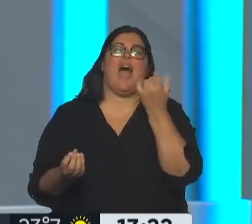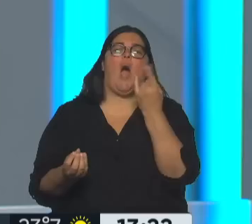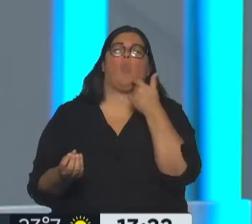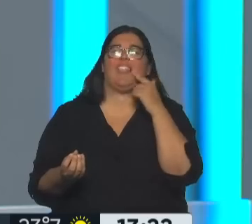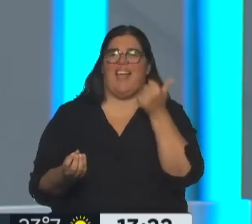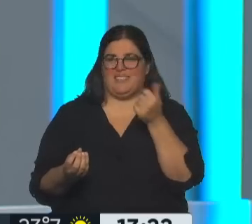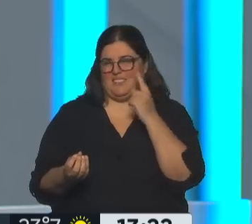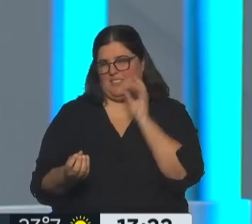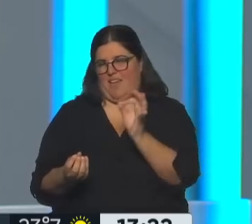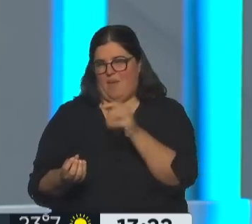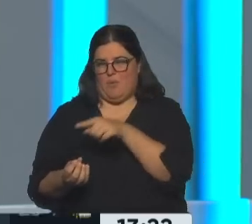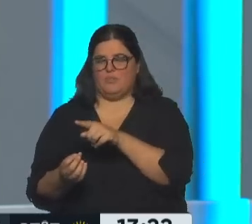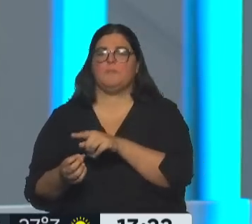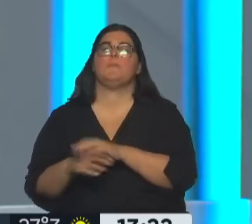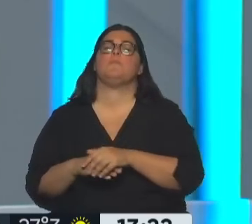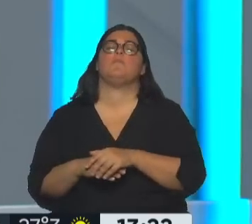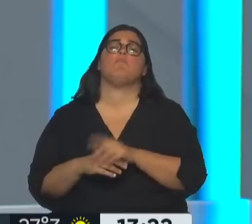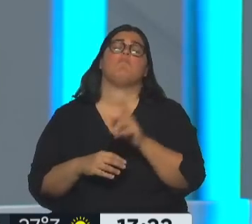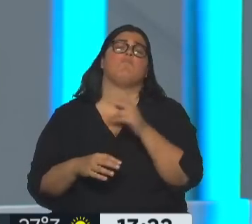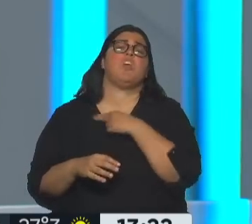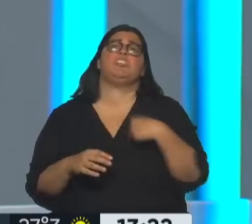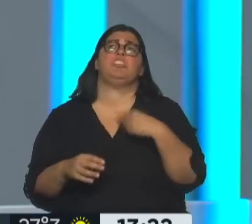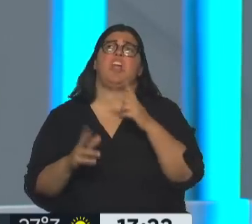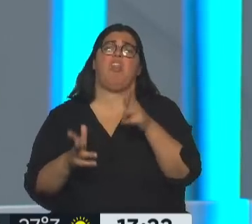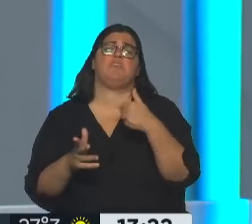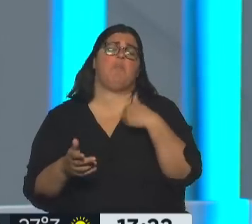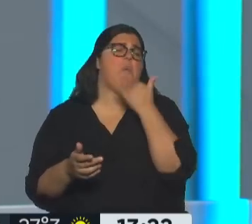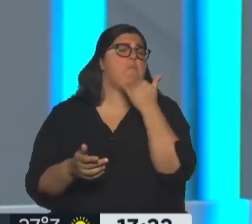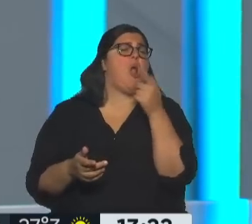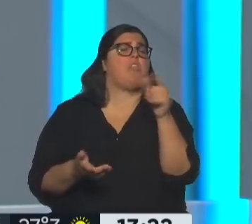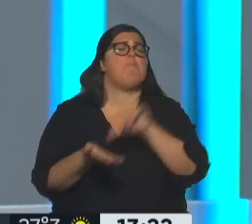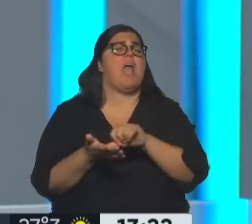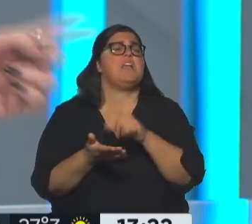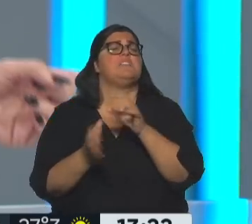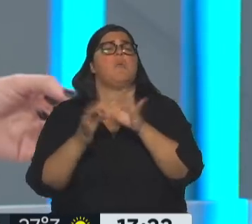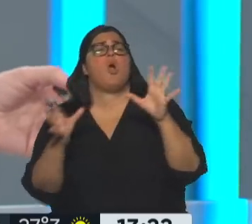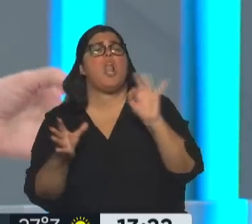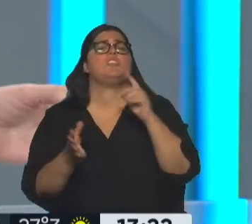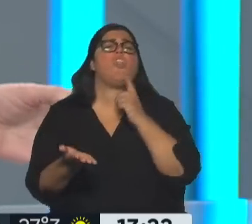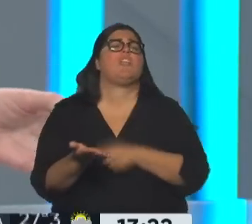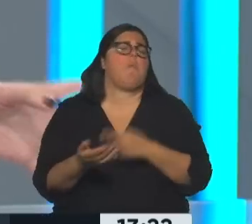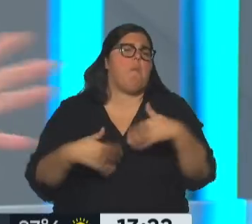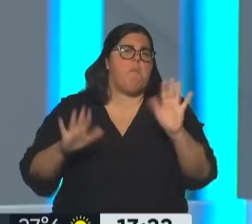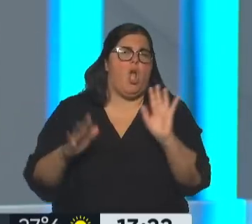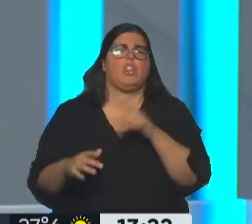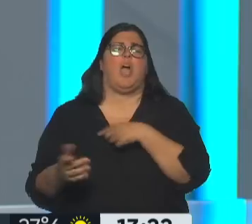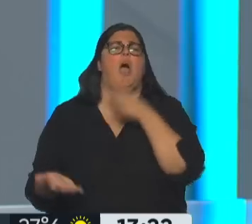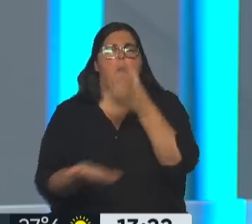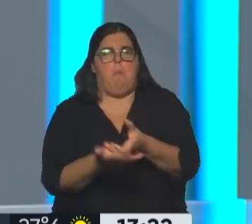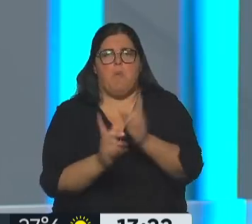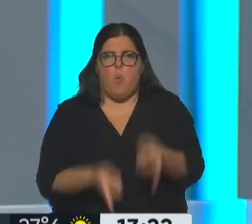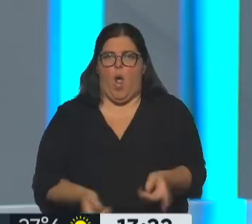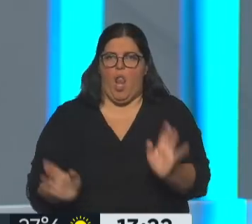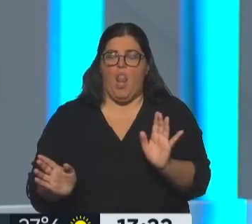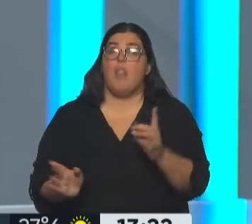que pareciera, bueno, invierto en el país y no me importa si es una democracia, si es una dictadura. Ahora, yo me pregunto con respecto a lo que decía al principio, si